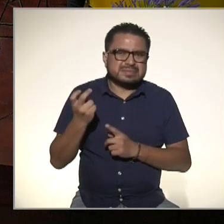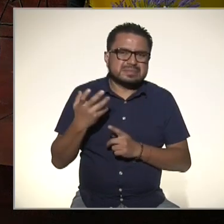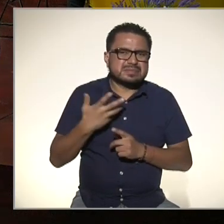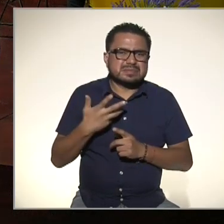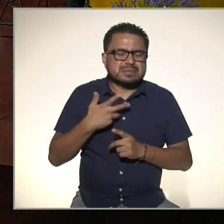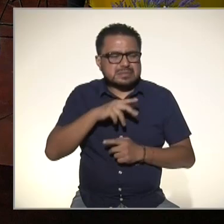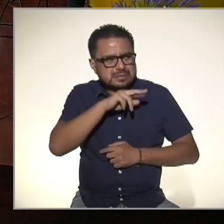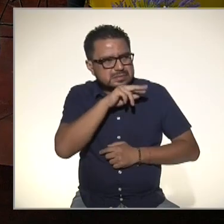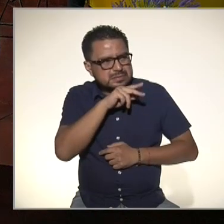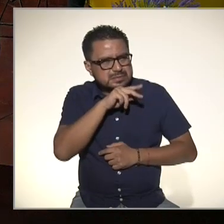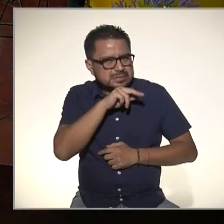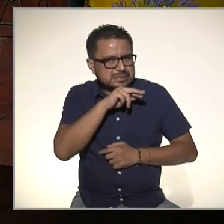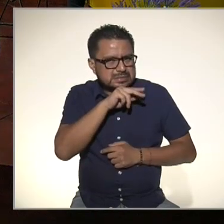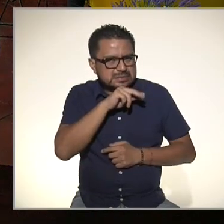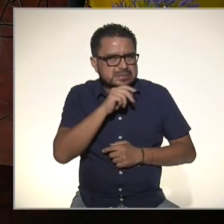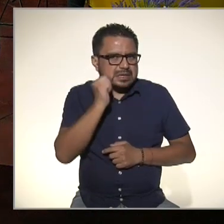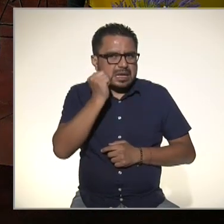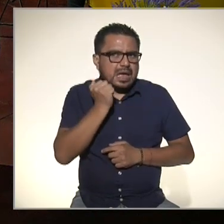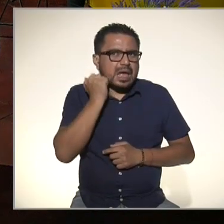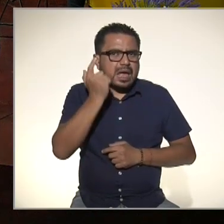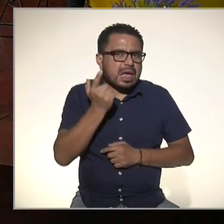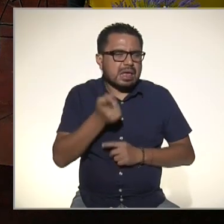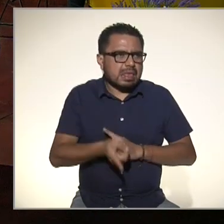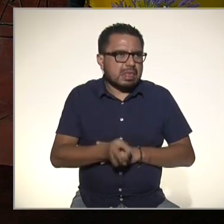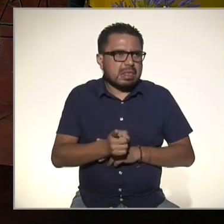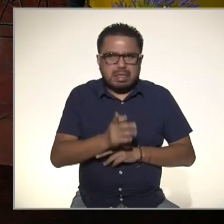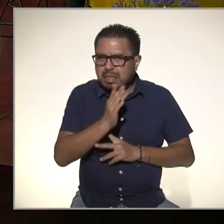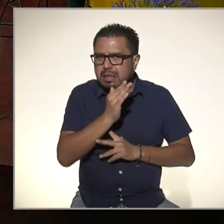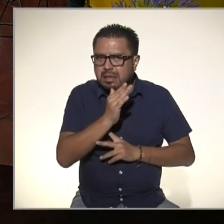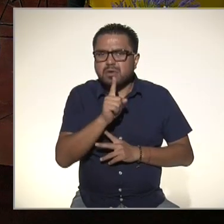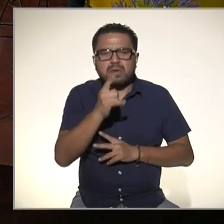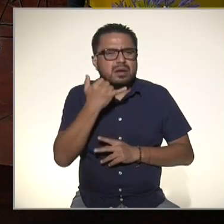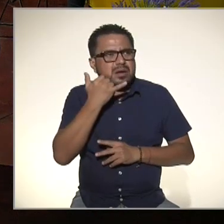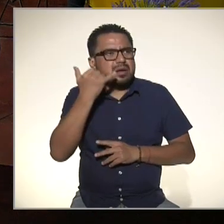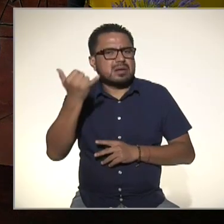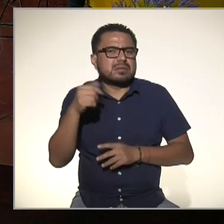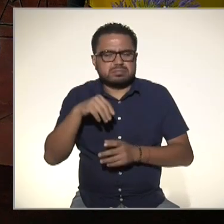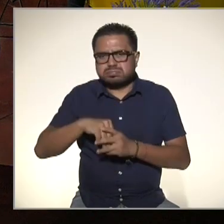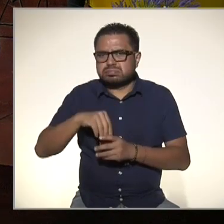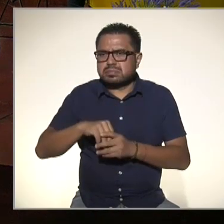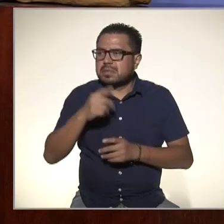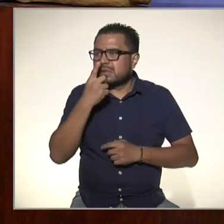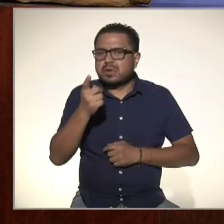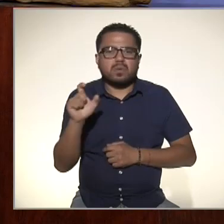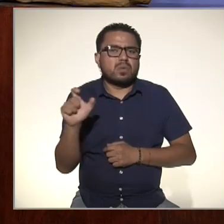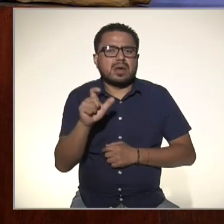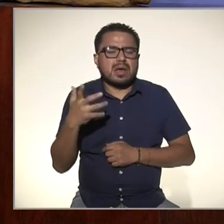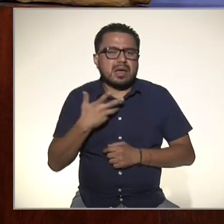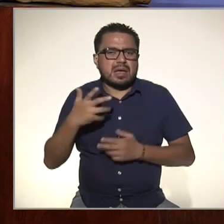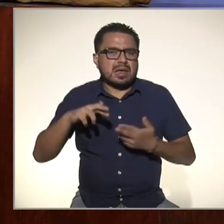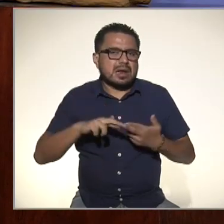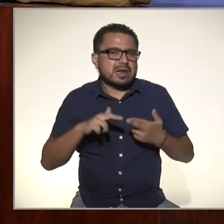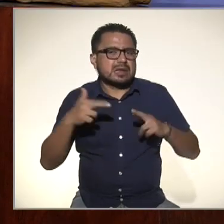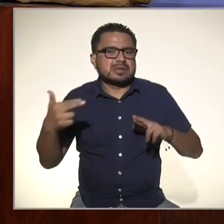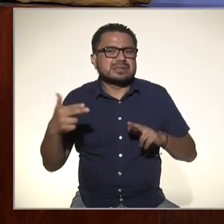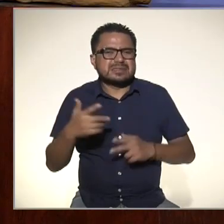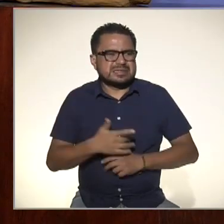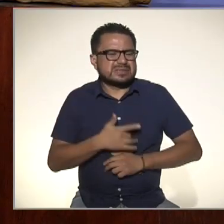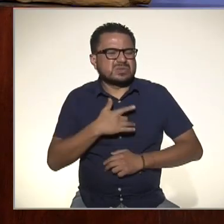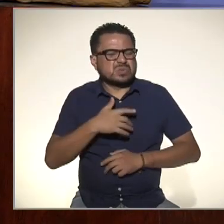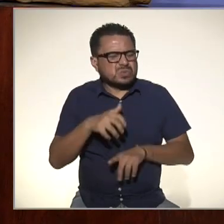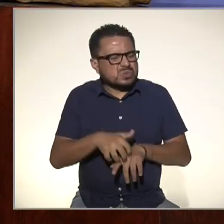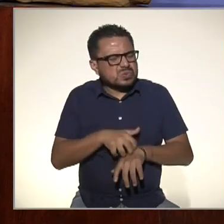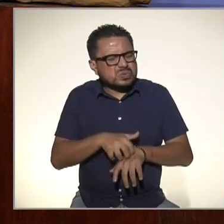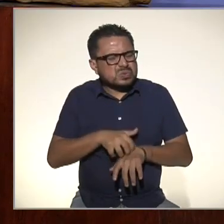algunas preocupaciones. ¿Es algún tipo de disfunción? Tengo una llamada anónima que dice que cuando tiene relaciones le da un ardor